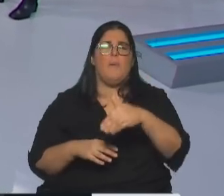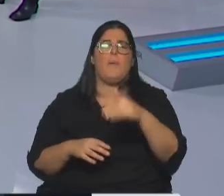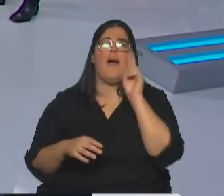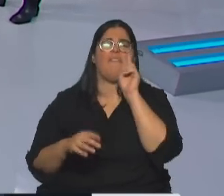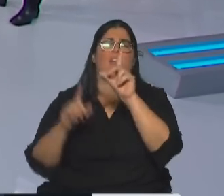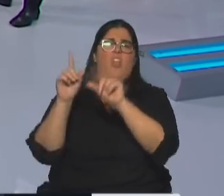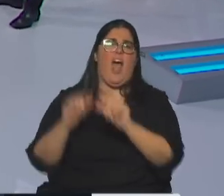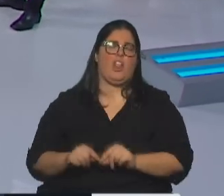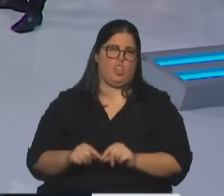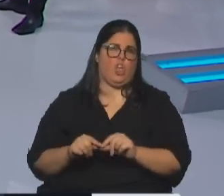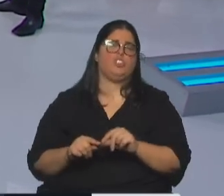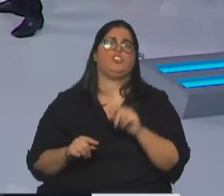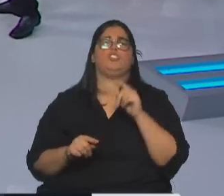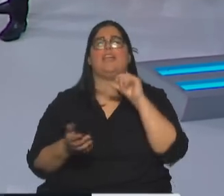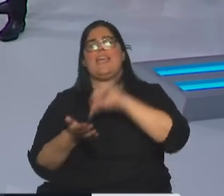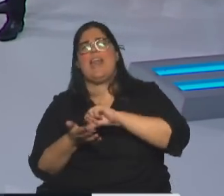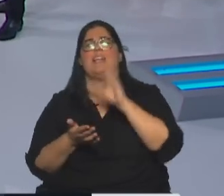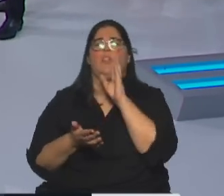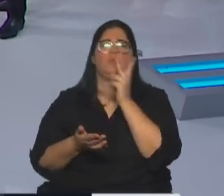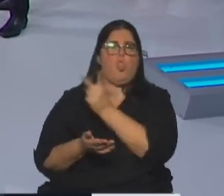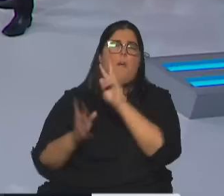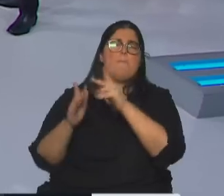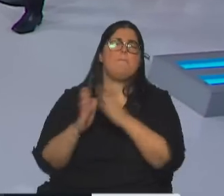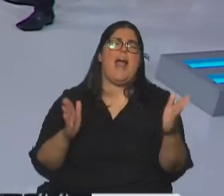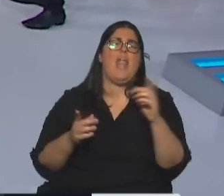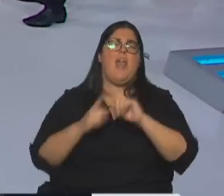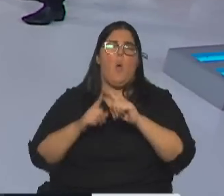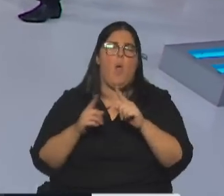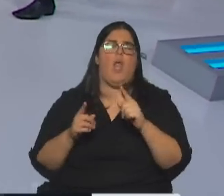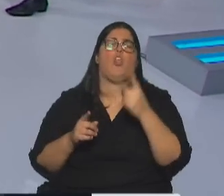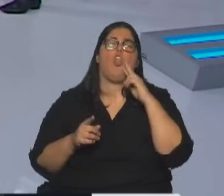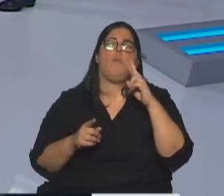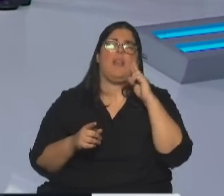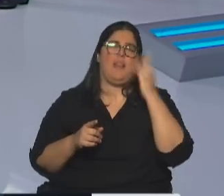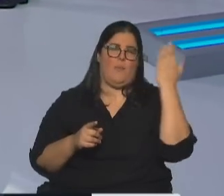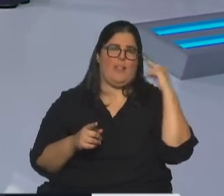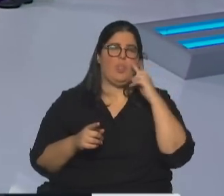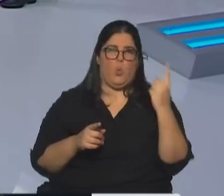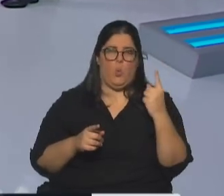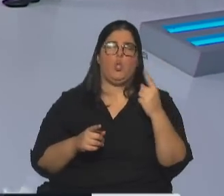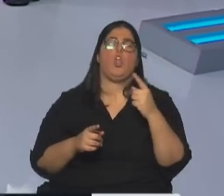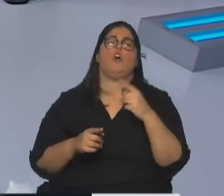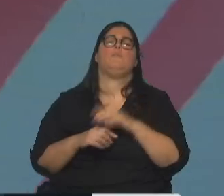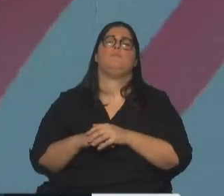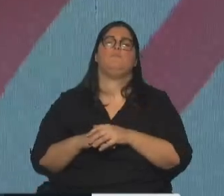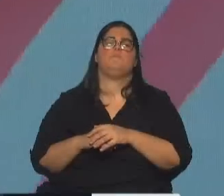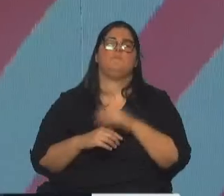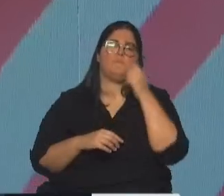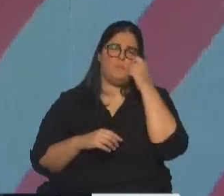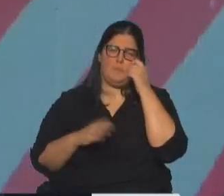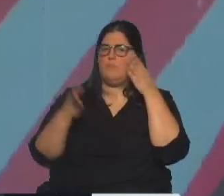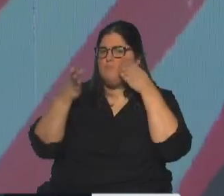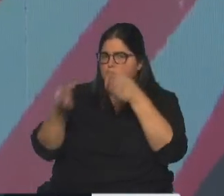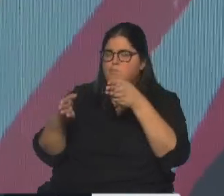bien concretos. Irán, Estados Unidos, plan de acción conjunta 2021, Raisi que asume como presidente de Irán. Y hacemos foco,